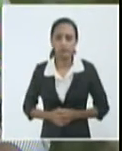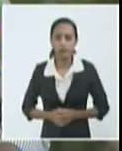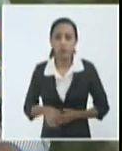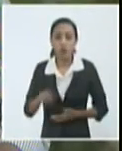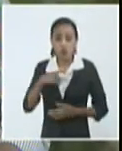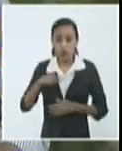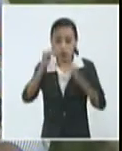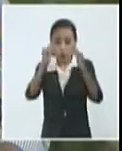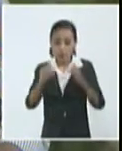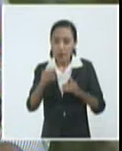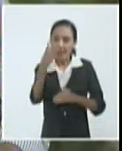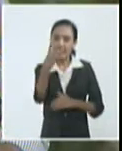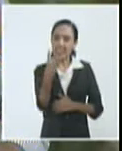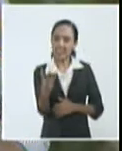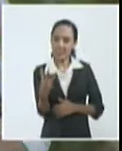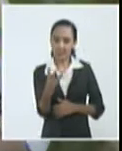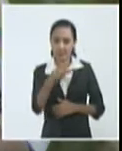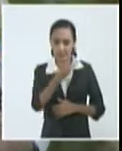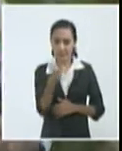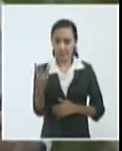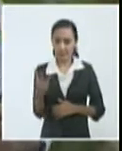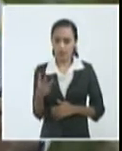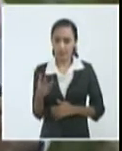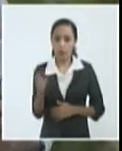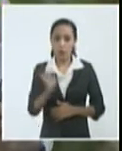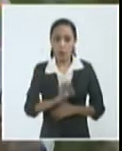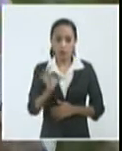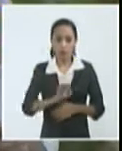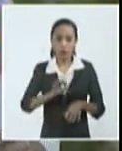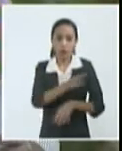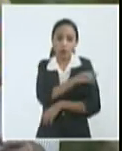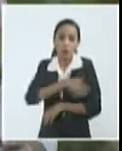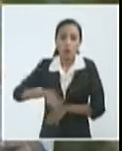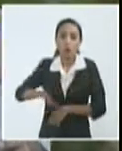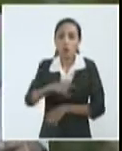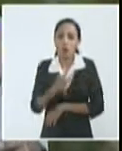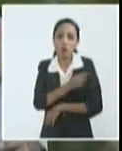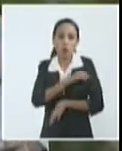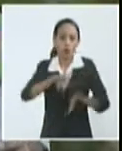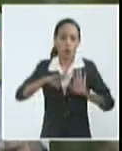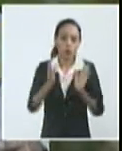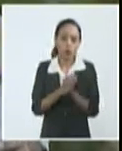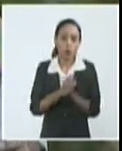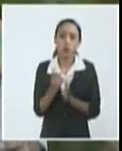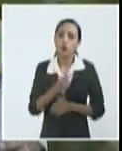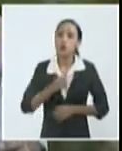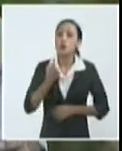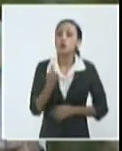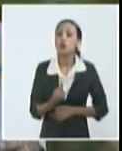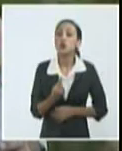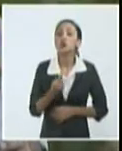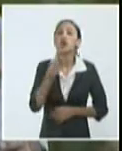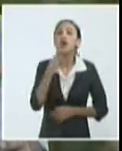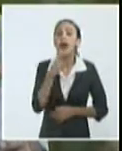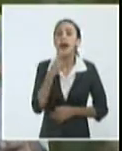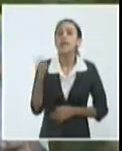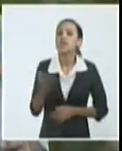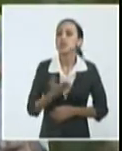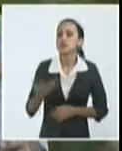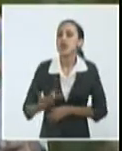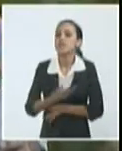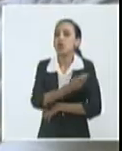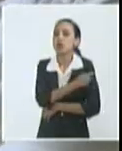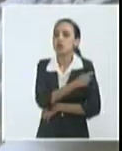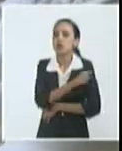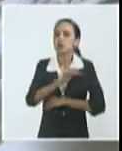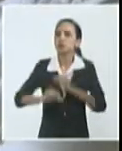% de población vacunada totalmente. El problema es que nosotros estamos creciendo en una velocidad de vacunación